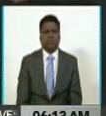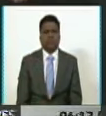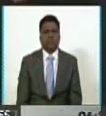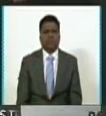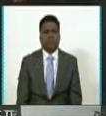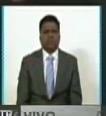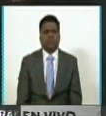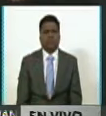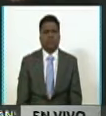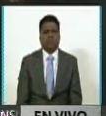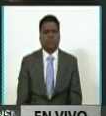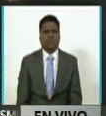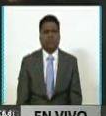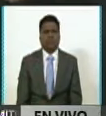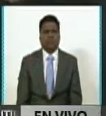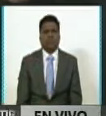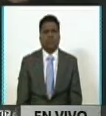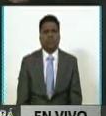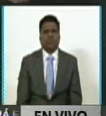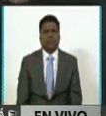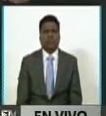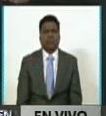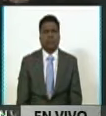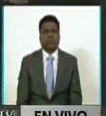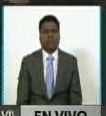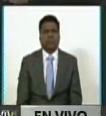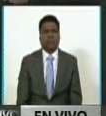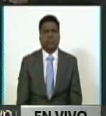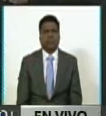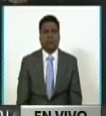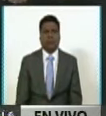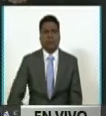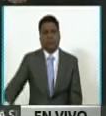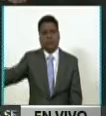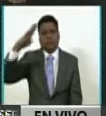Manda discusión. Dígame, jefe. ¡Adiscre!